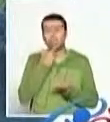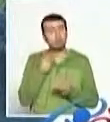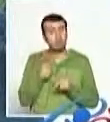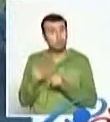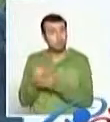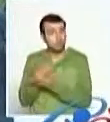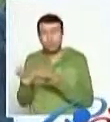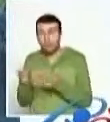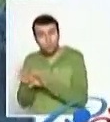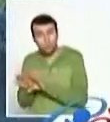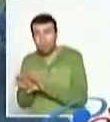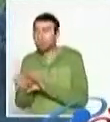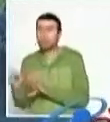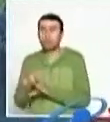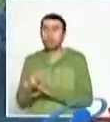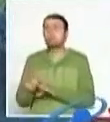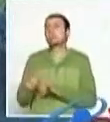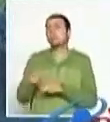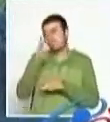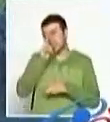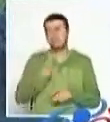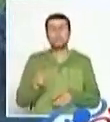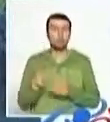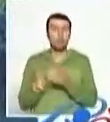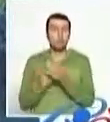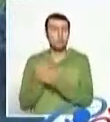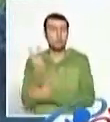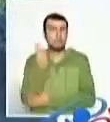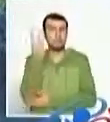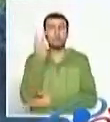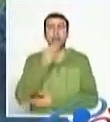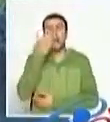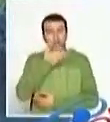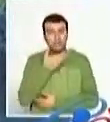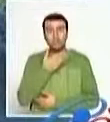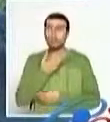sino como las verduras y las frutas, ¿no? Entonces,